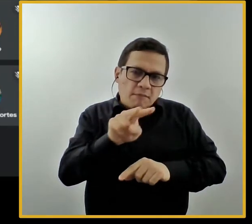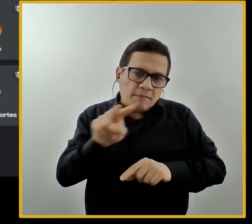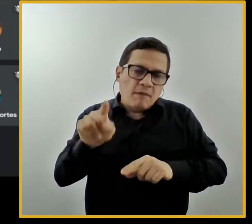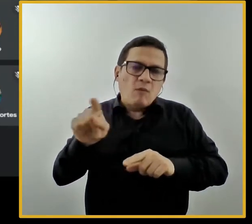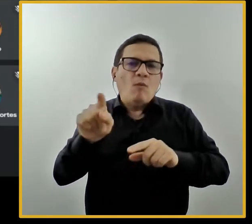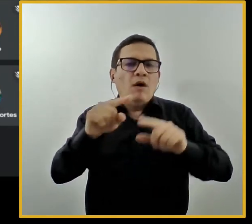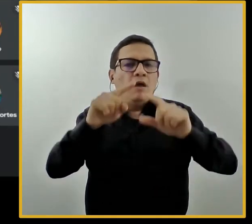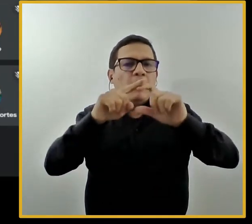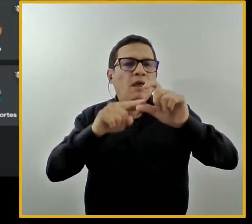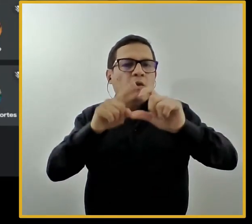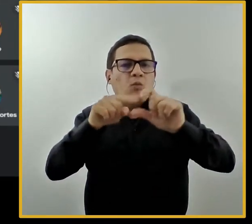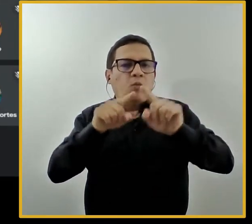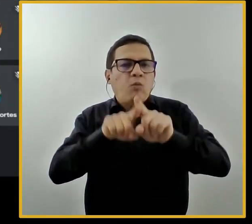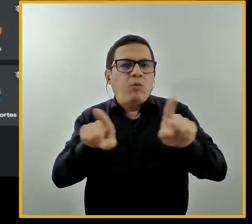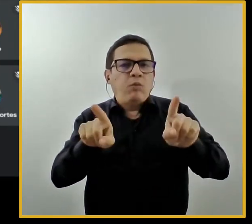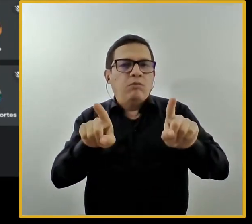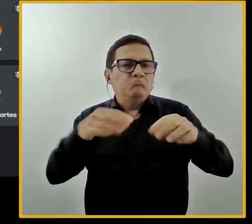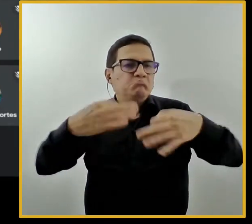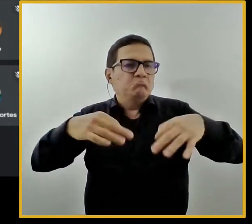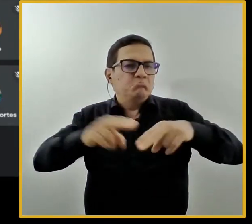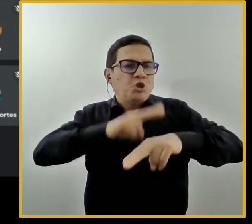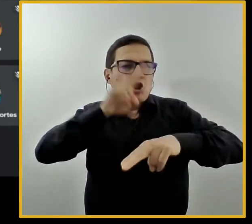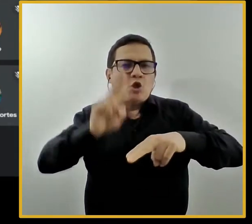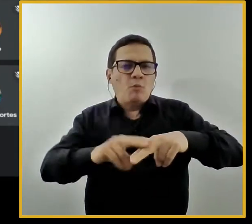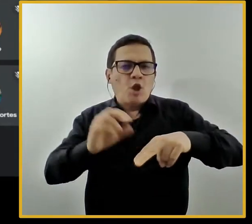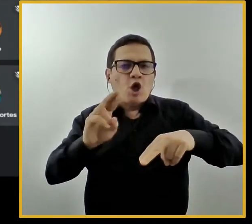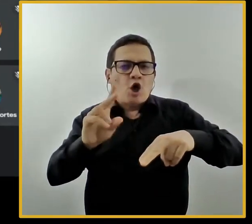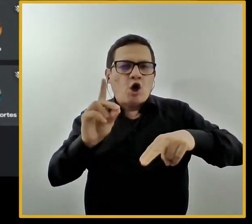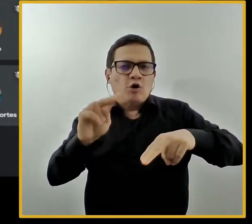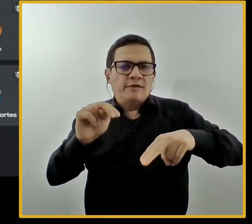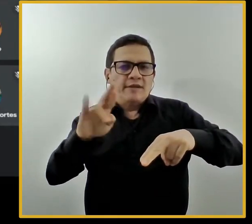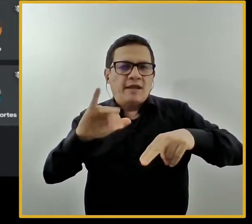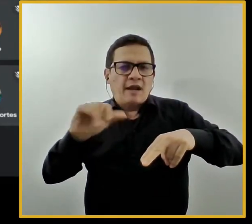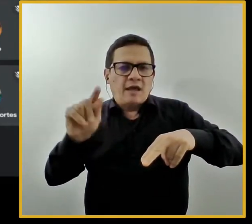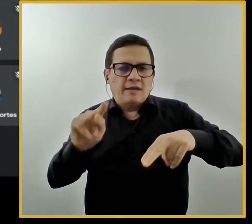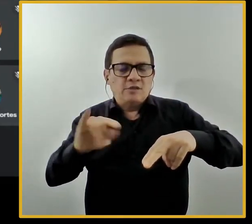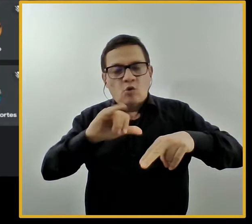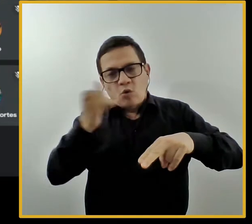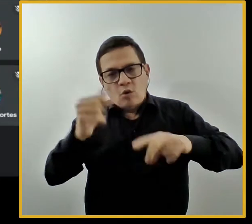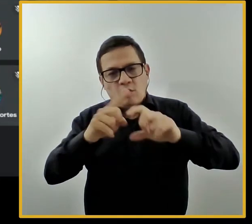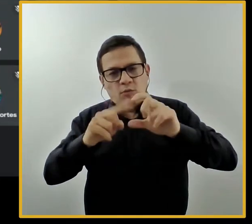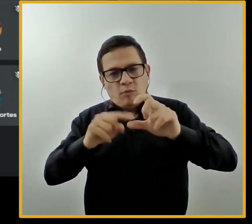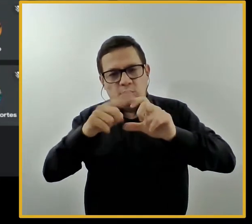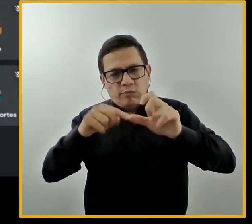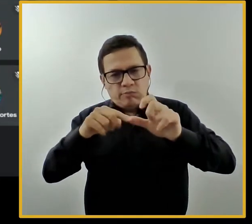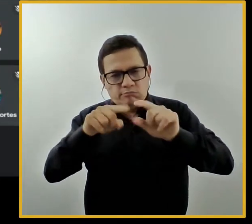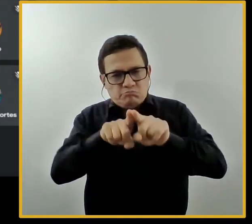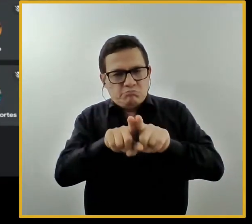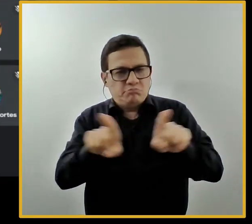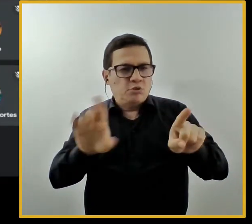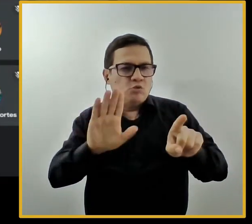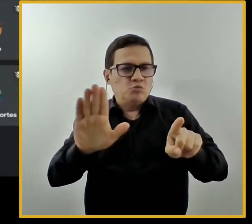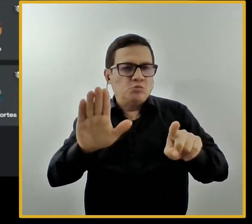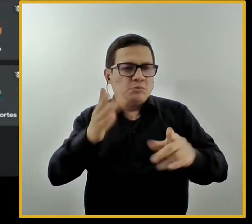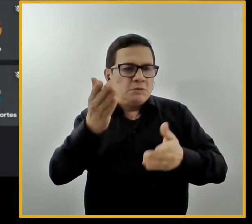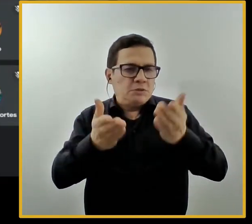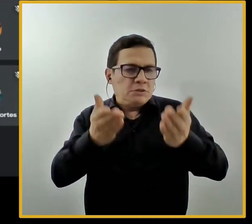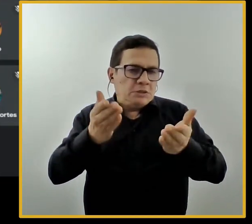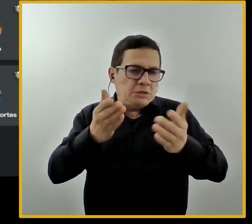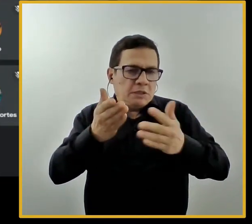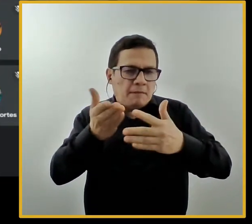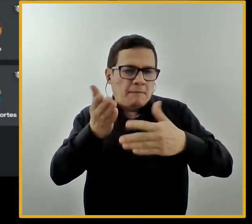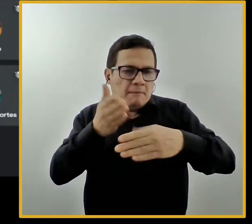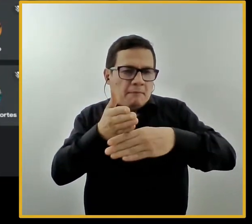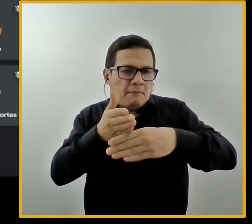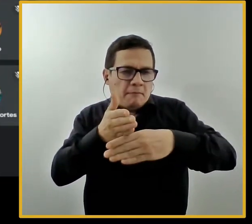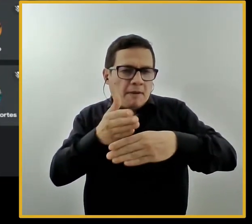ecuaciones diferenciales que son ordinarias, ¿cierto? Y ecuaciones diferenciales que son parciales, ¿sí? Para ello hay que tener en cuenta